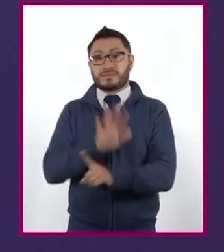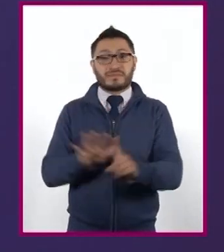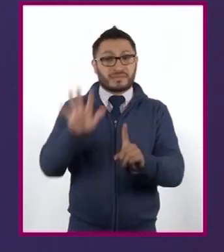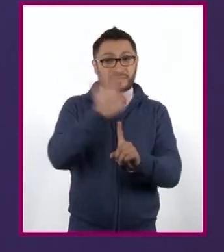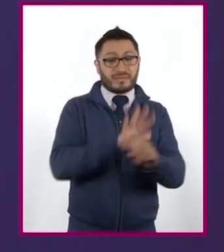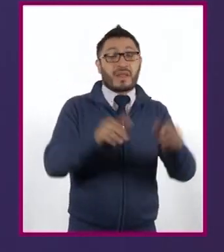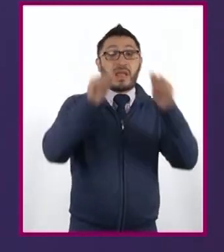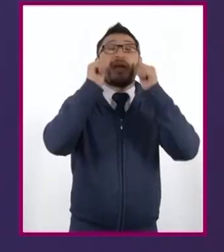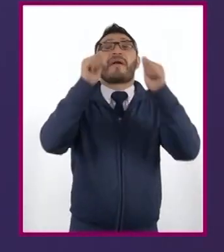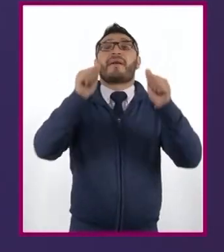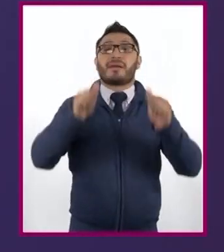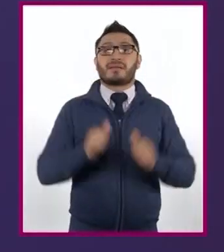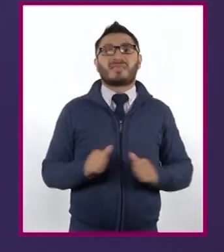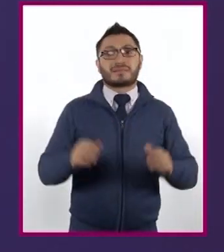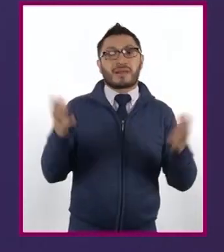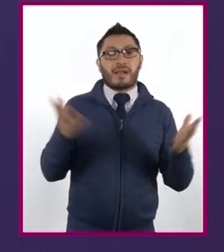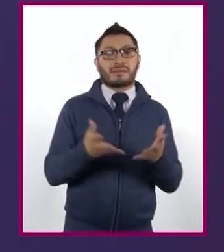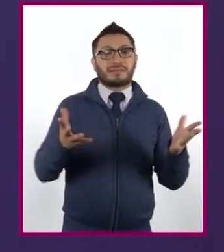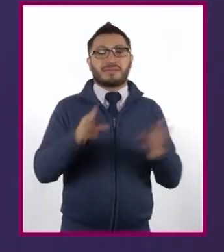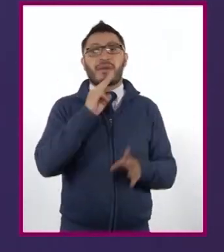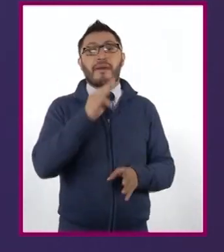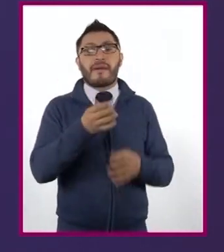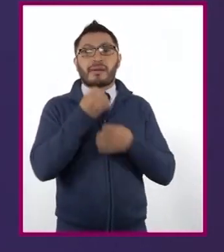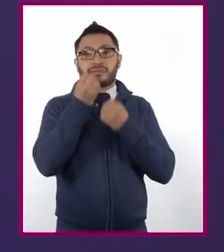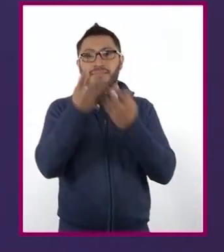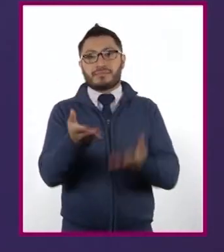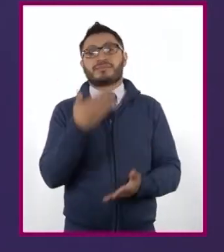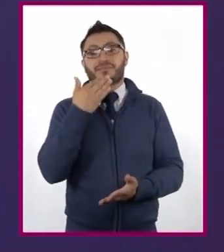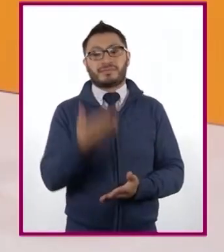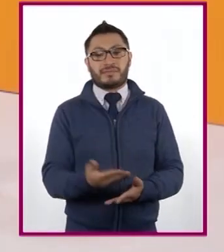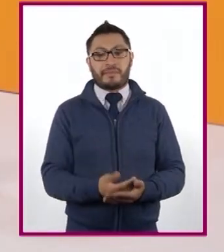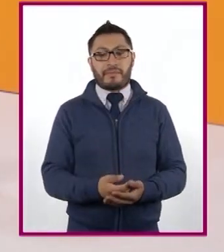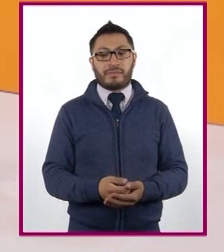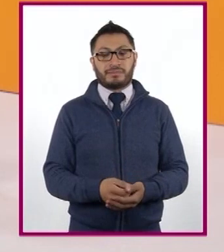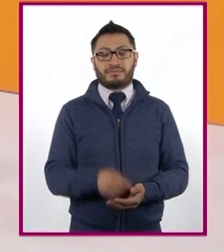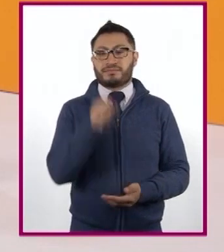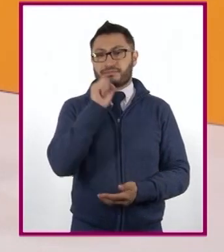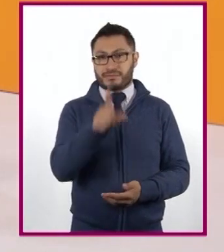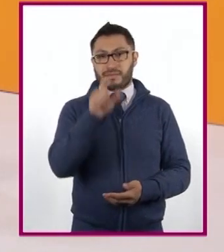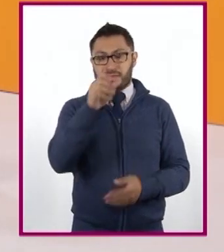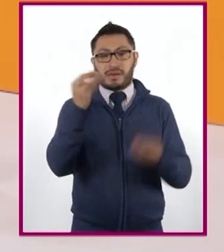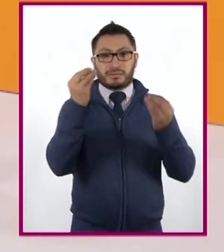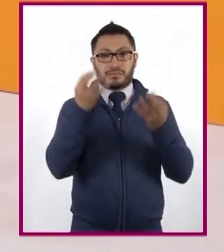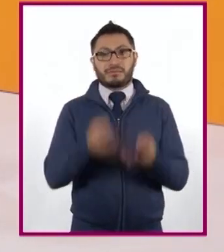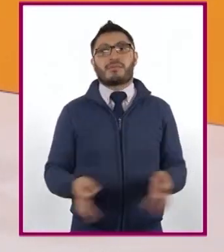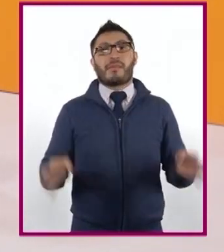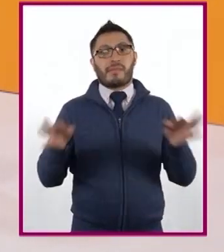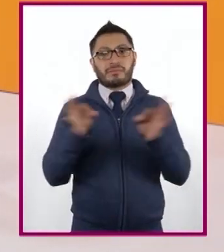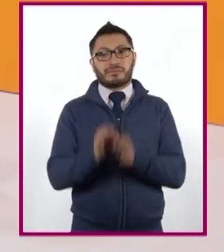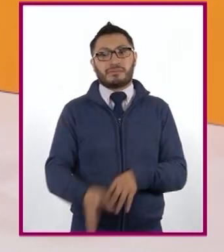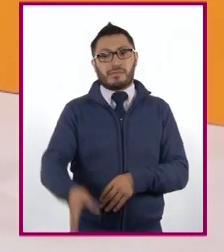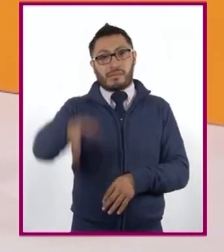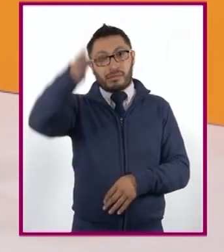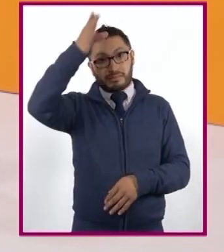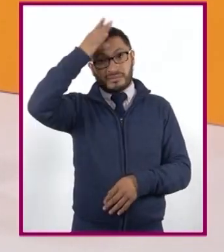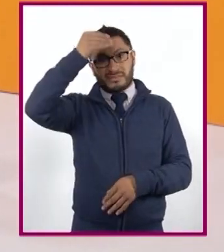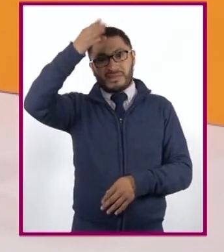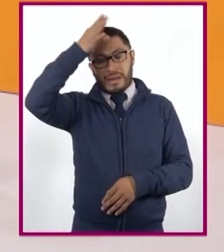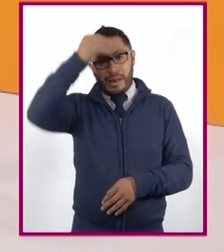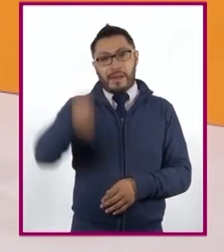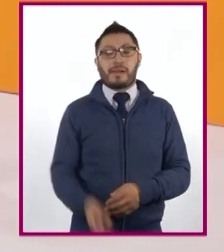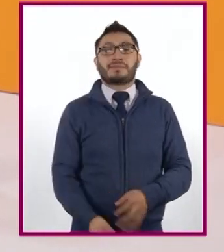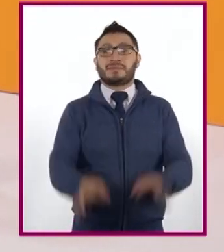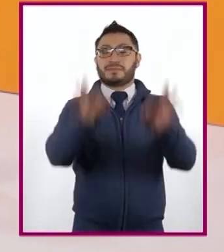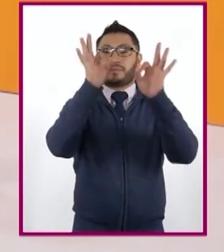su atención y hacerles llegar el mensaje. También es importante aprender a dar la